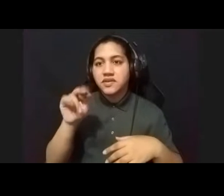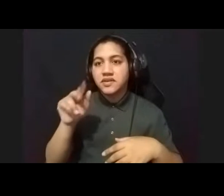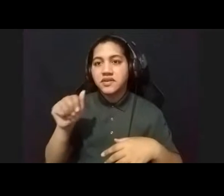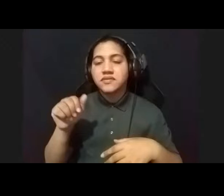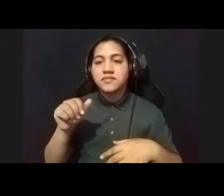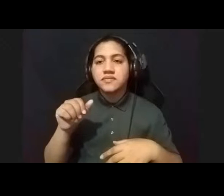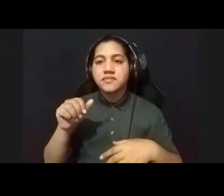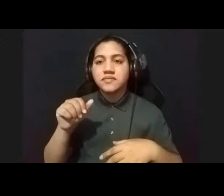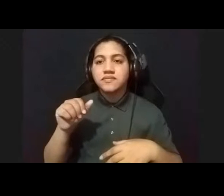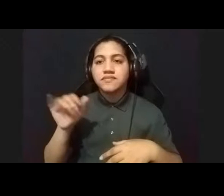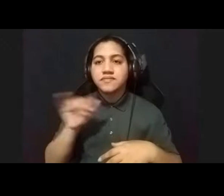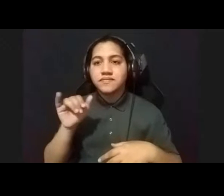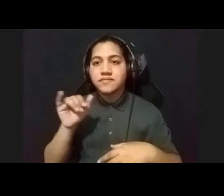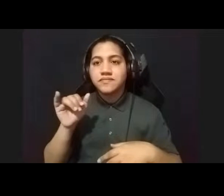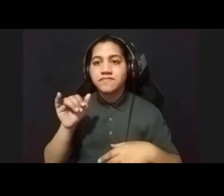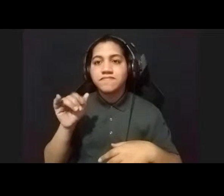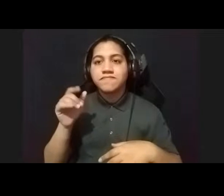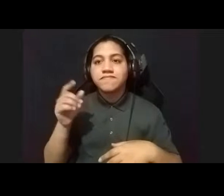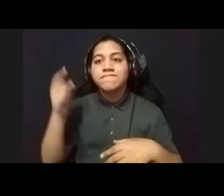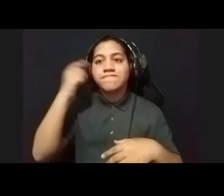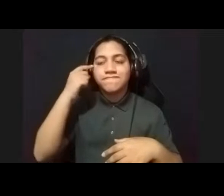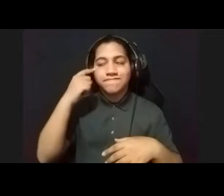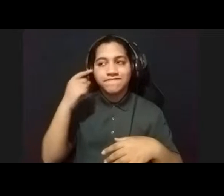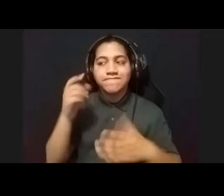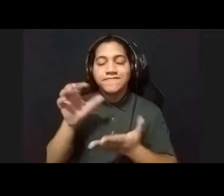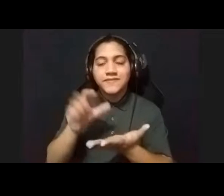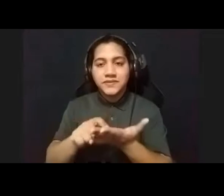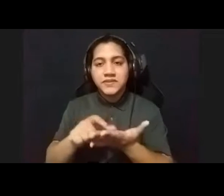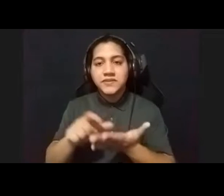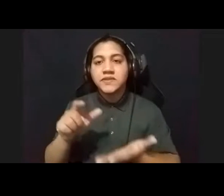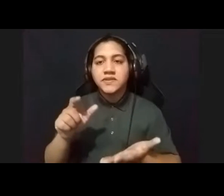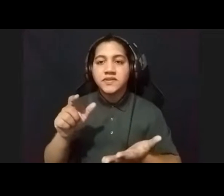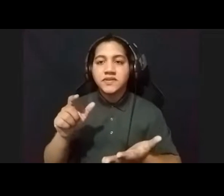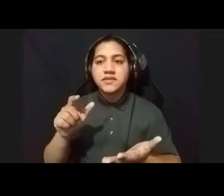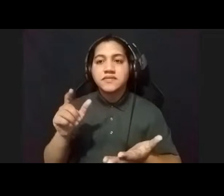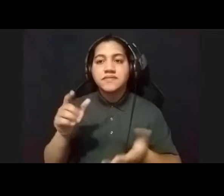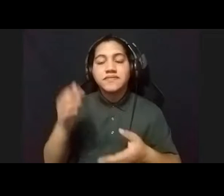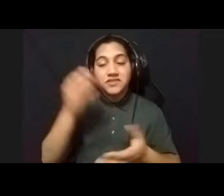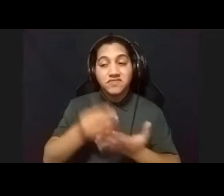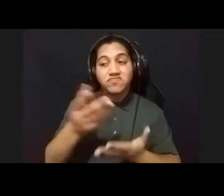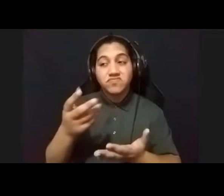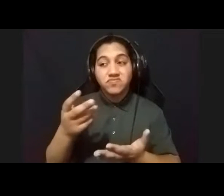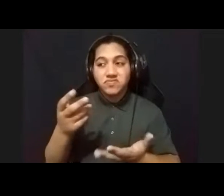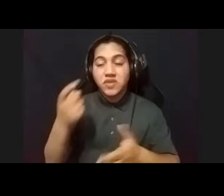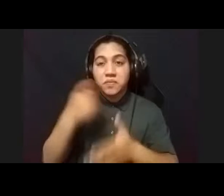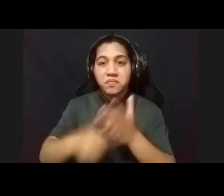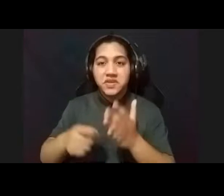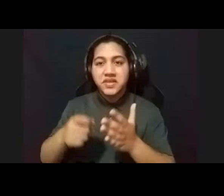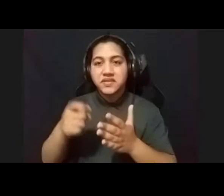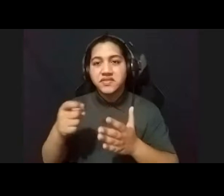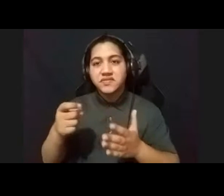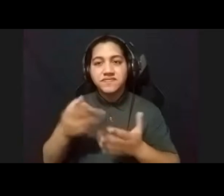Martina también tiene mucha conciencia del dinero. Tiene conciencia de lo que cuestan las cosas. Ella no